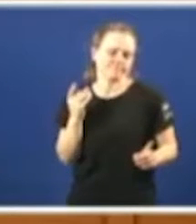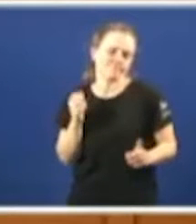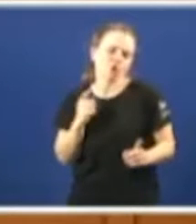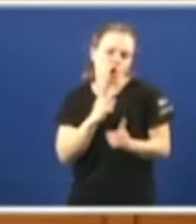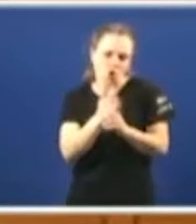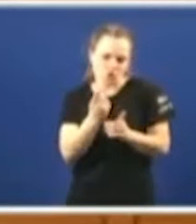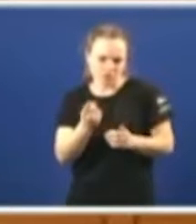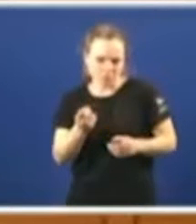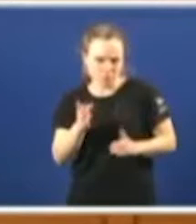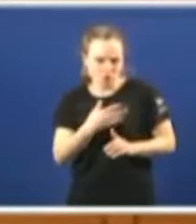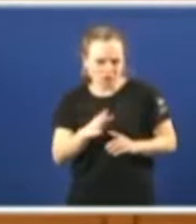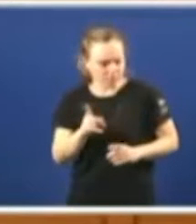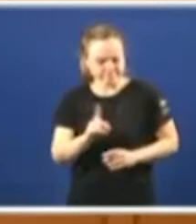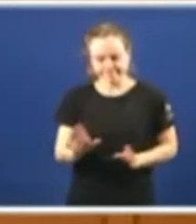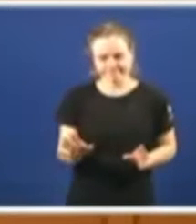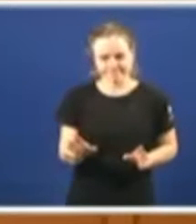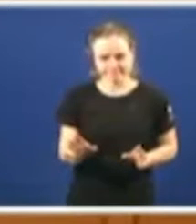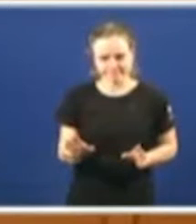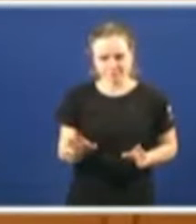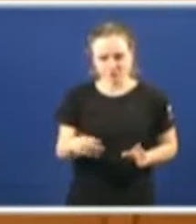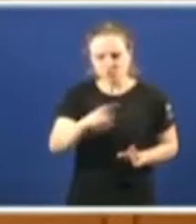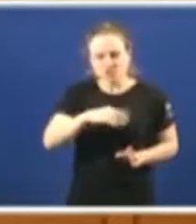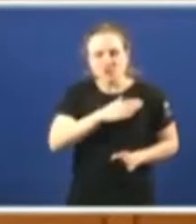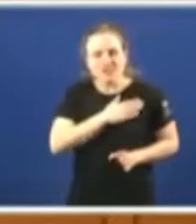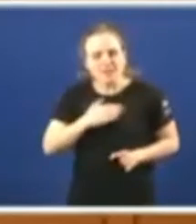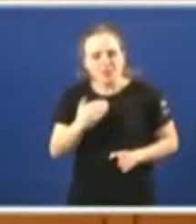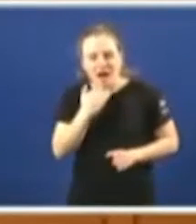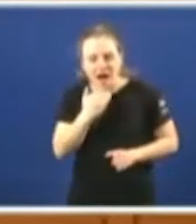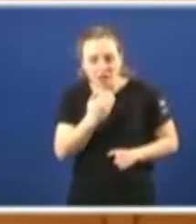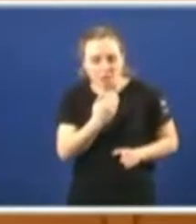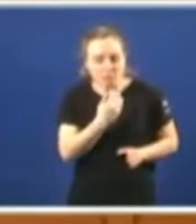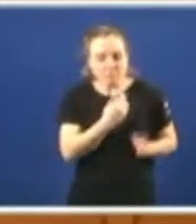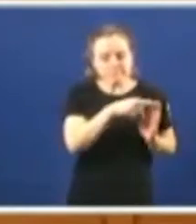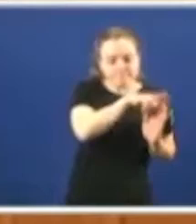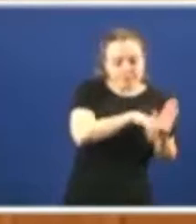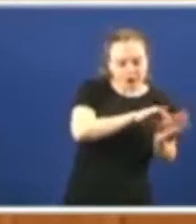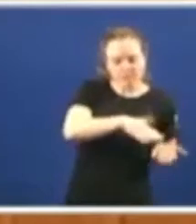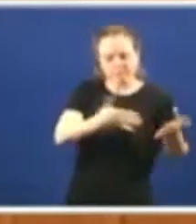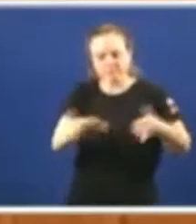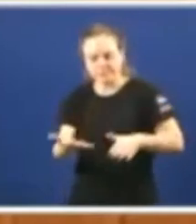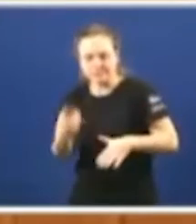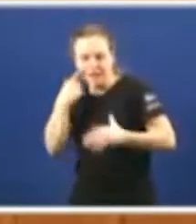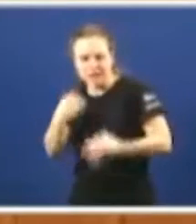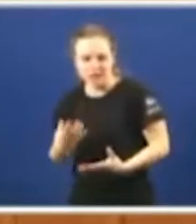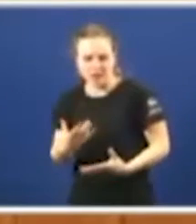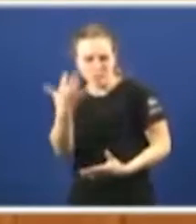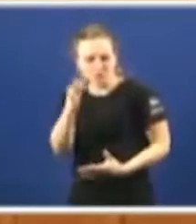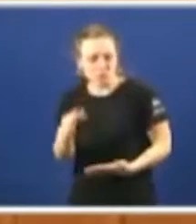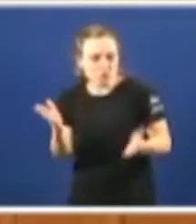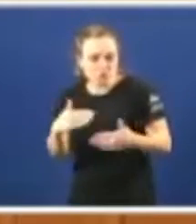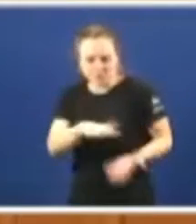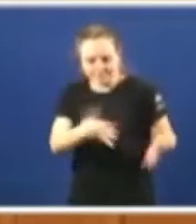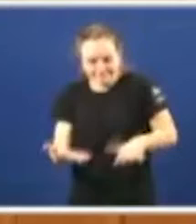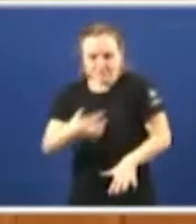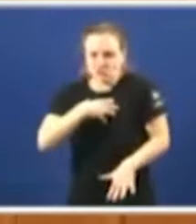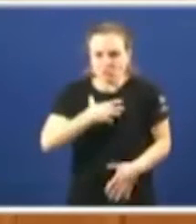verdadeiramente, digamos, que teña algunha aplicación real. E se non ten dotación orzamentaria, vemos que